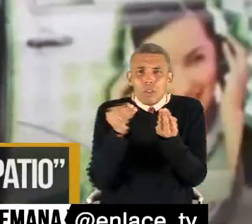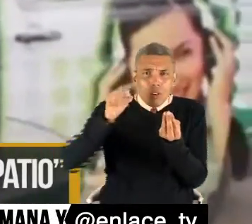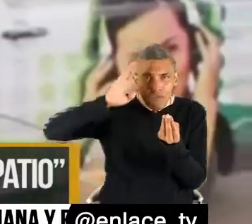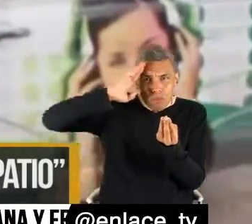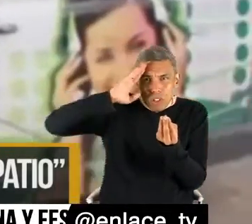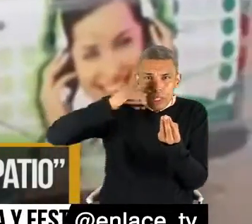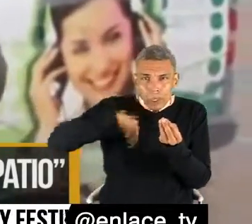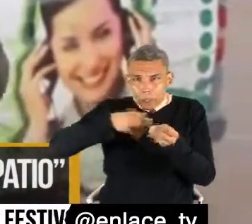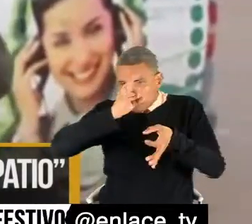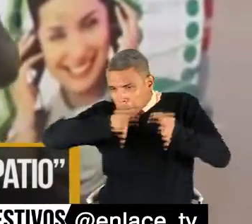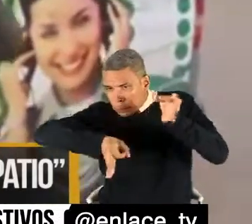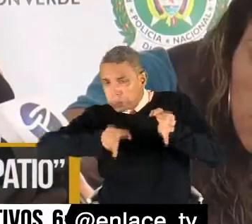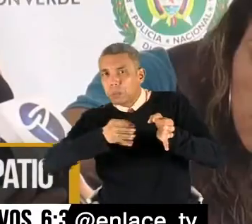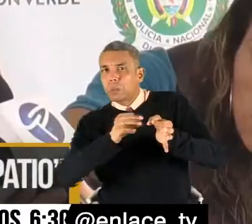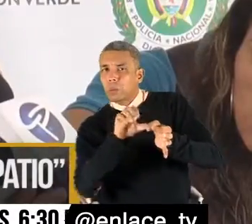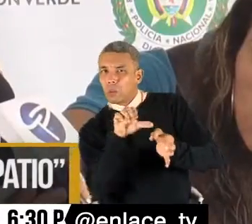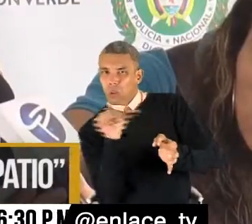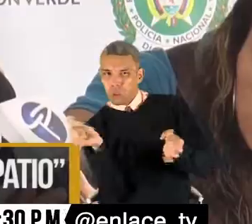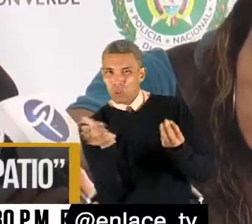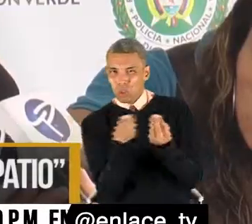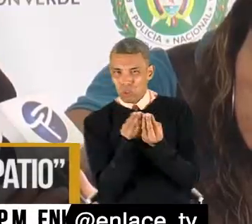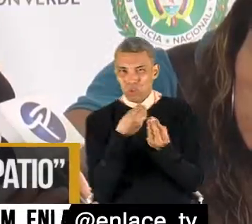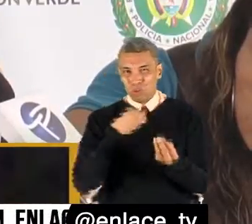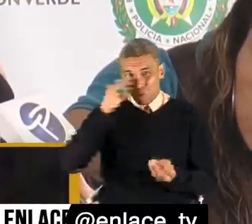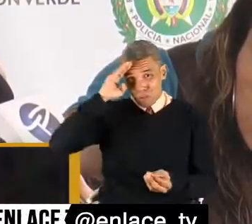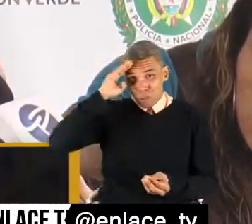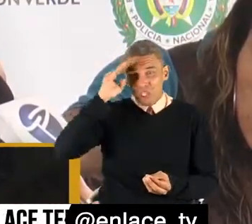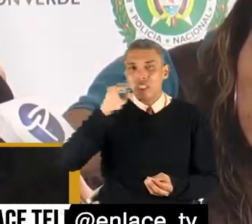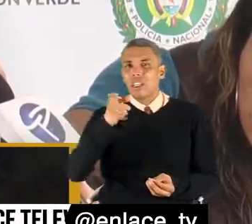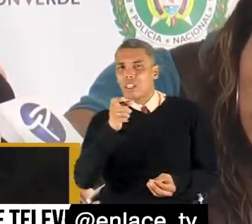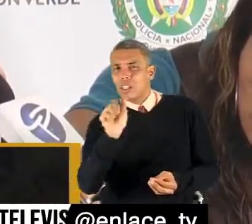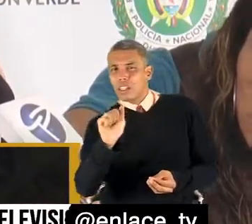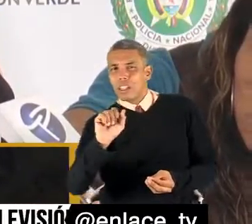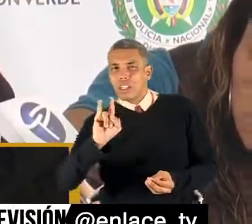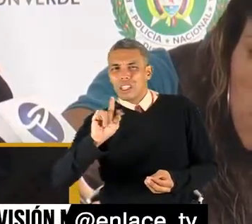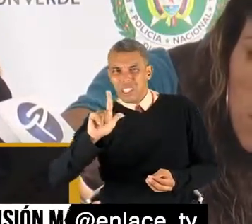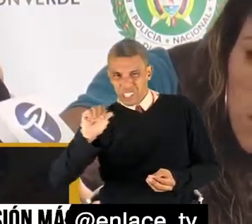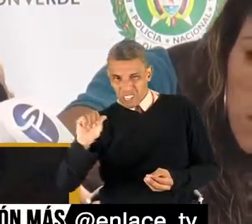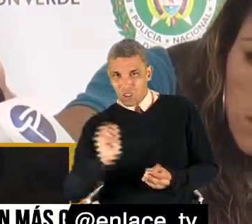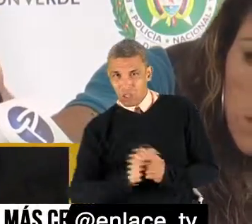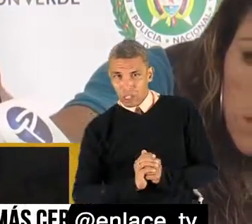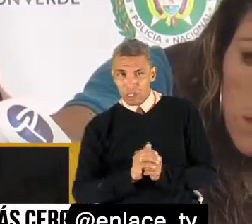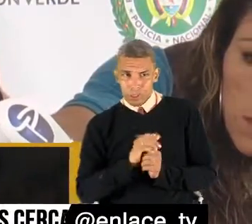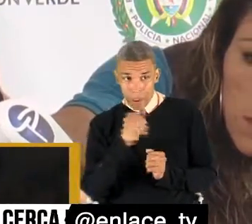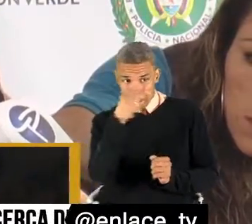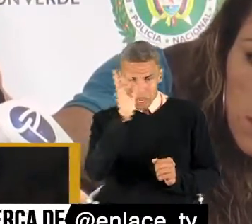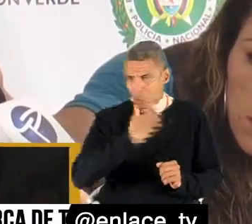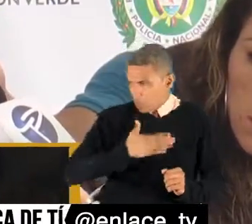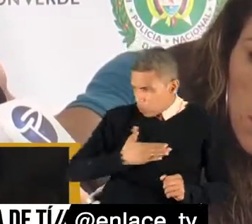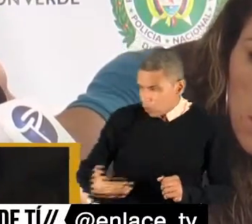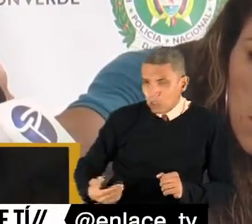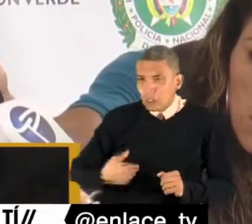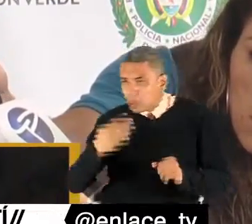del grupo Gaula para que con propósitos de captura se realicen varios allanamientos en estas ciudades